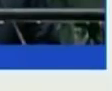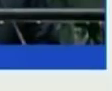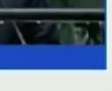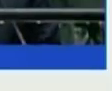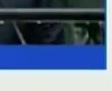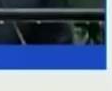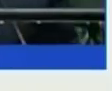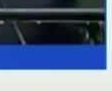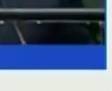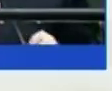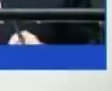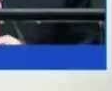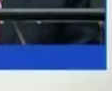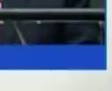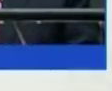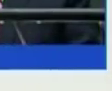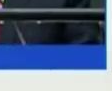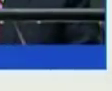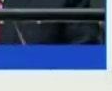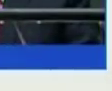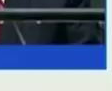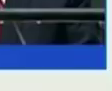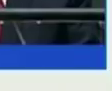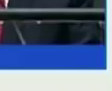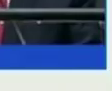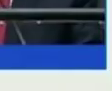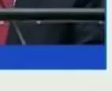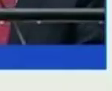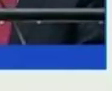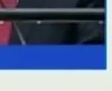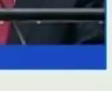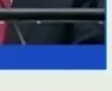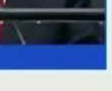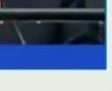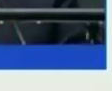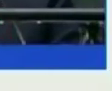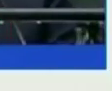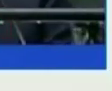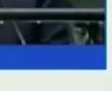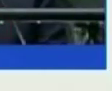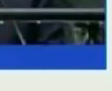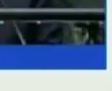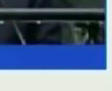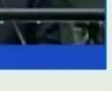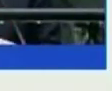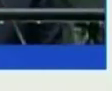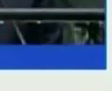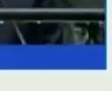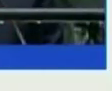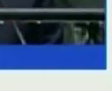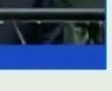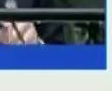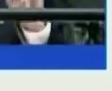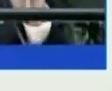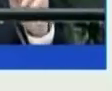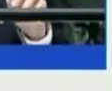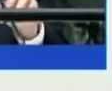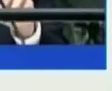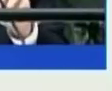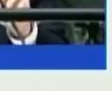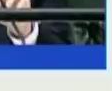persecución. Y al final dijo algo que realmente nos toca el alma. Al final